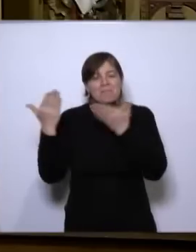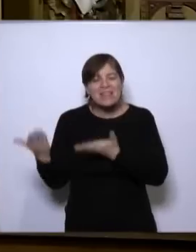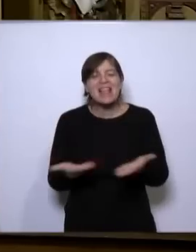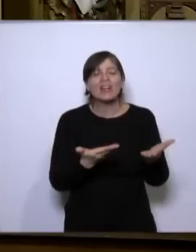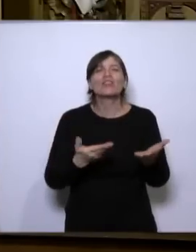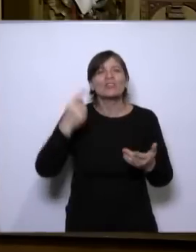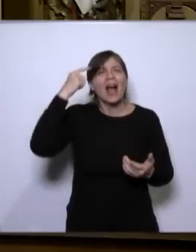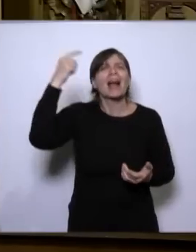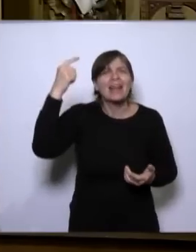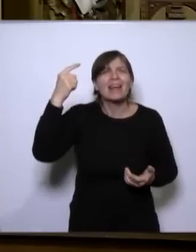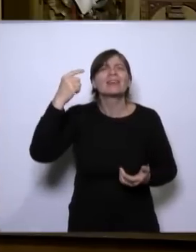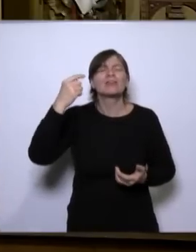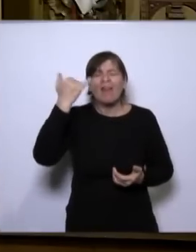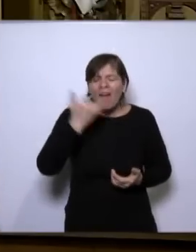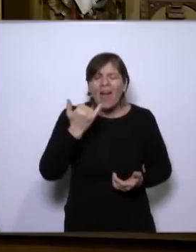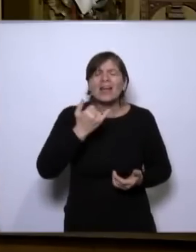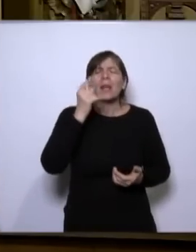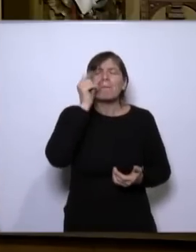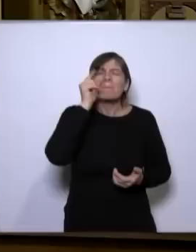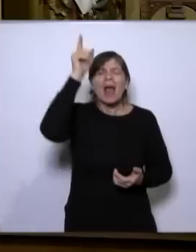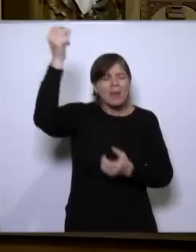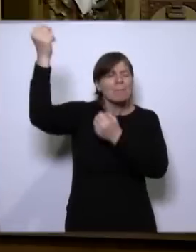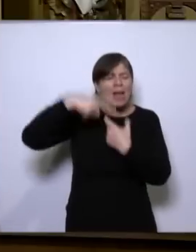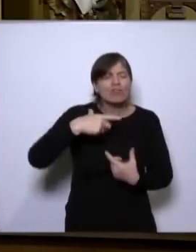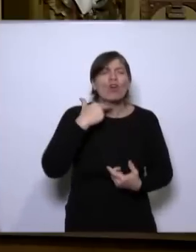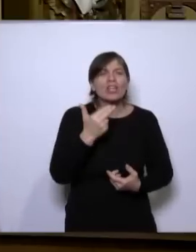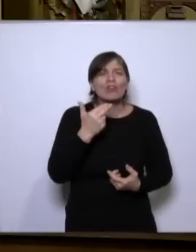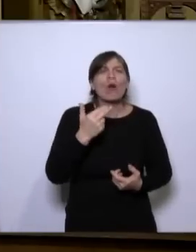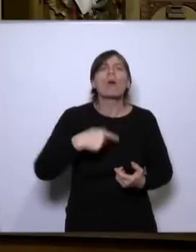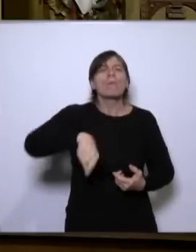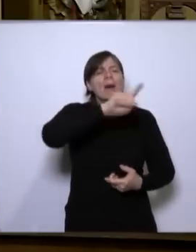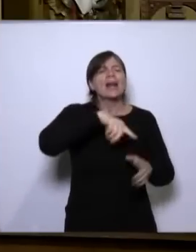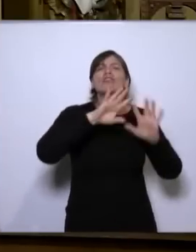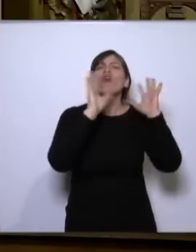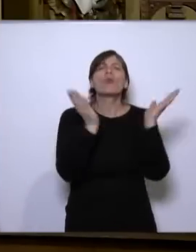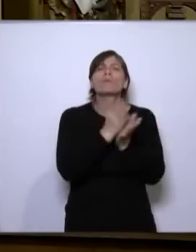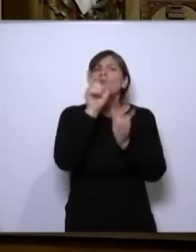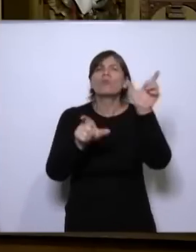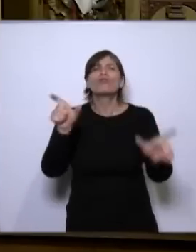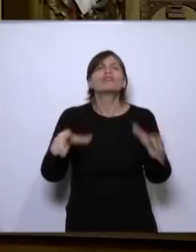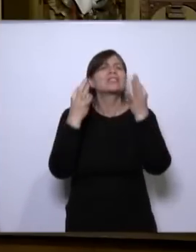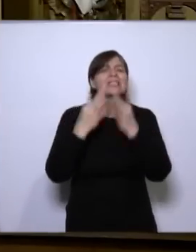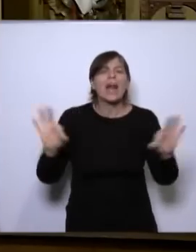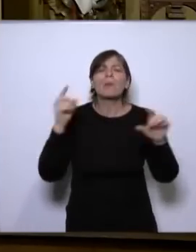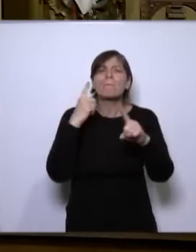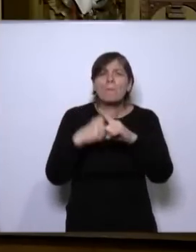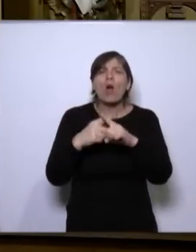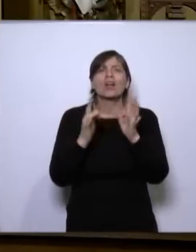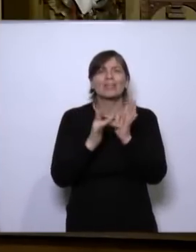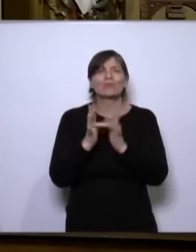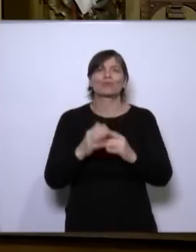invitándonos a creer que el Padre envió a su Hijo para que el mundo se salve por Él.